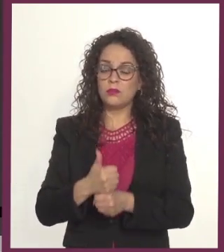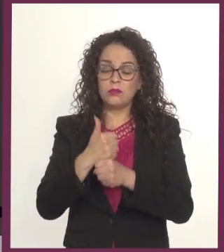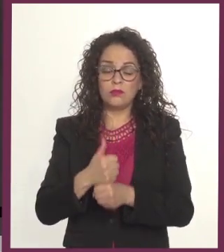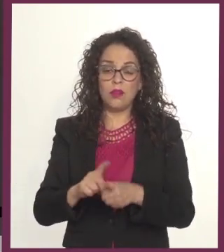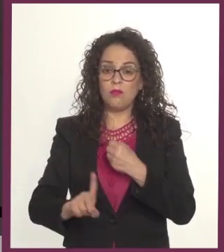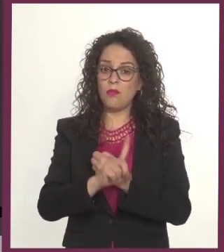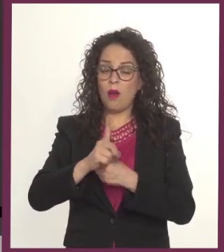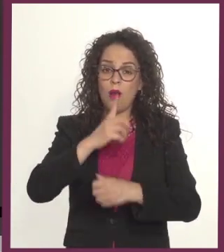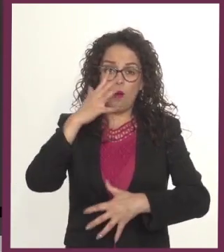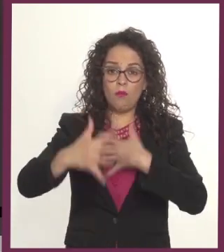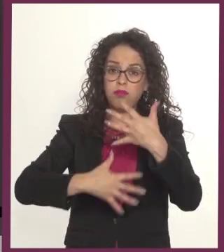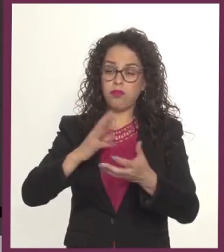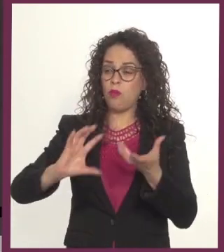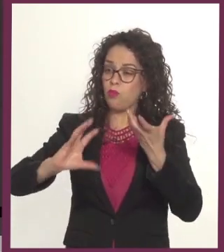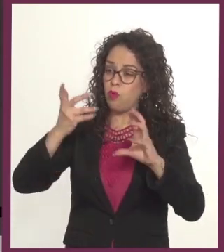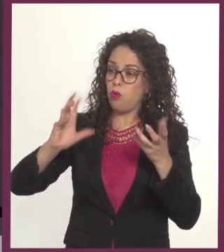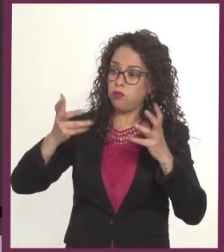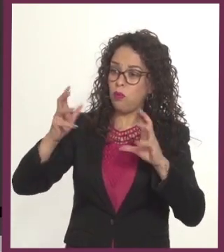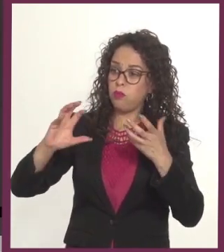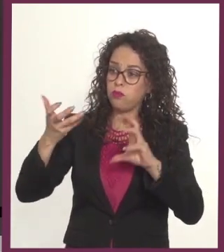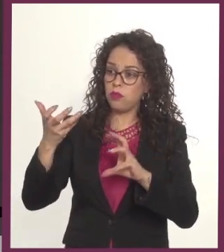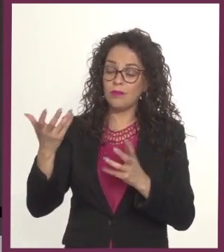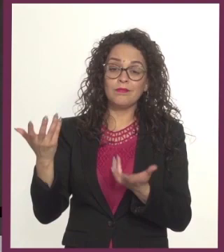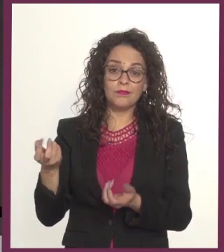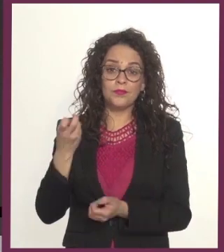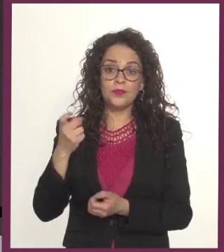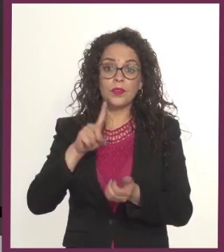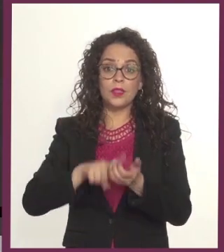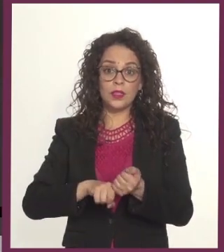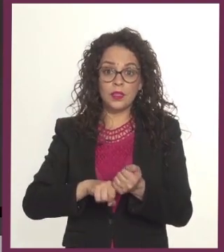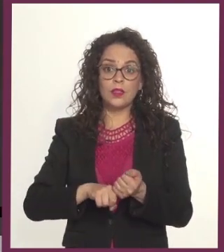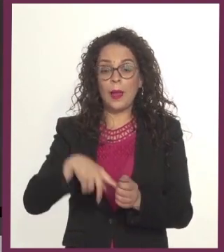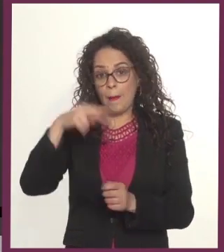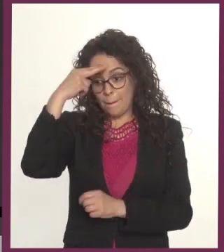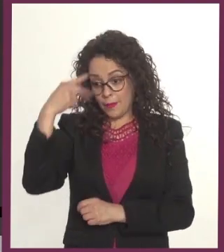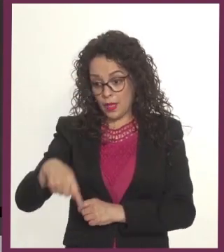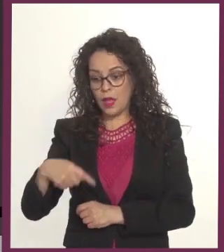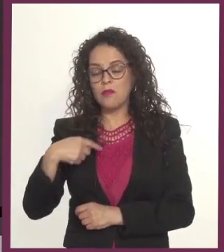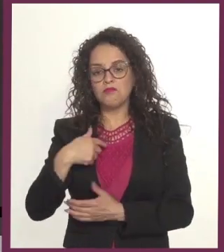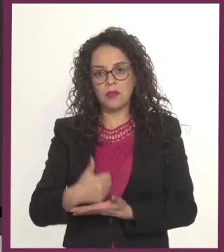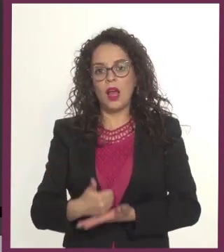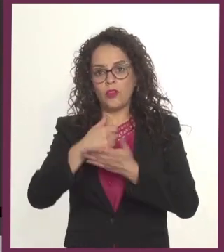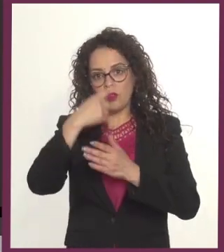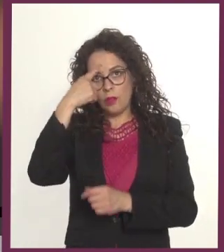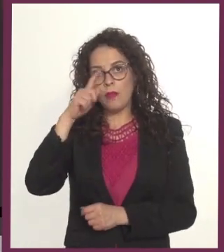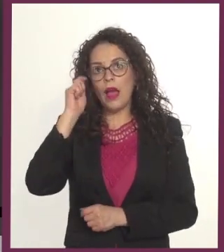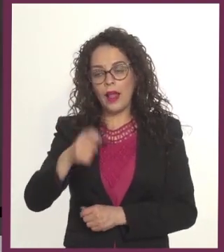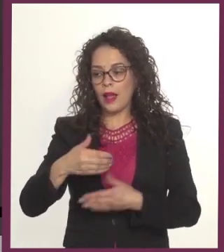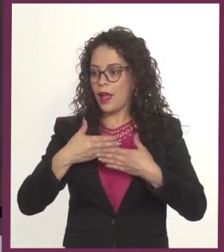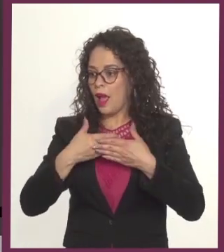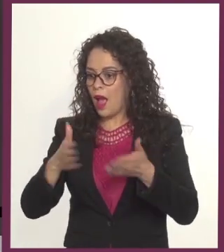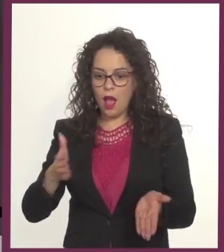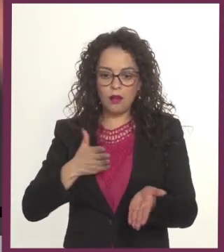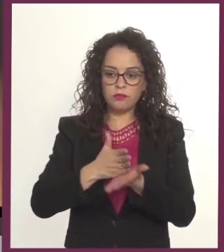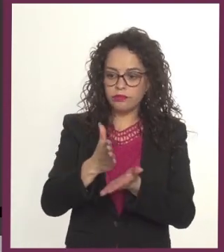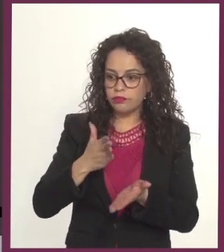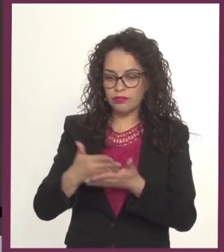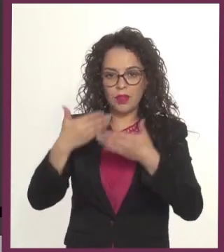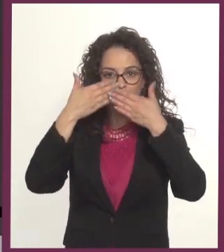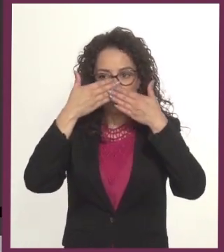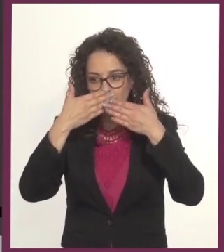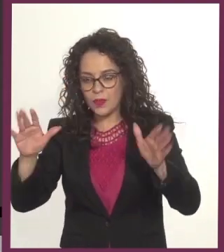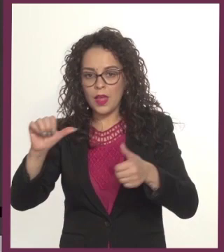de la violencia en este país, y a mí el hip hop me ayudó a salir de ese barrio y a buscar expandir mis horizontes